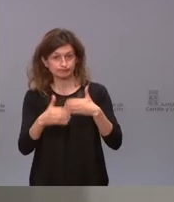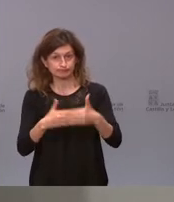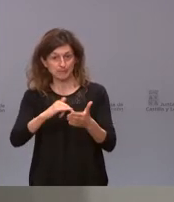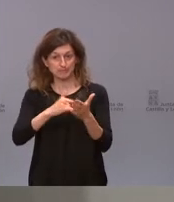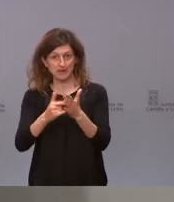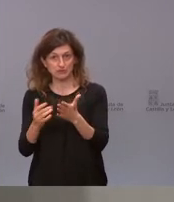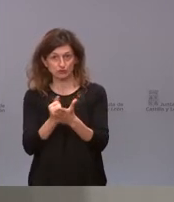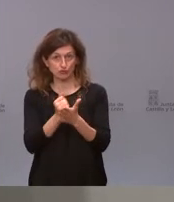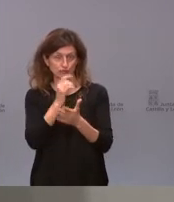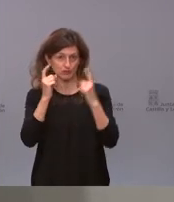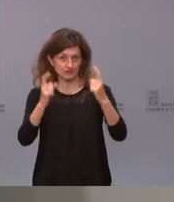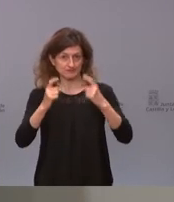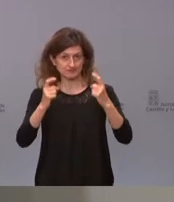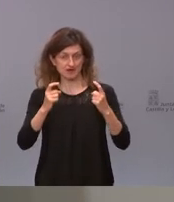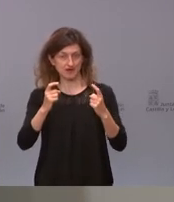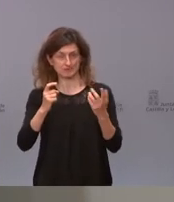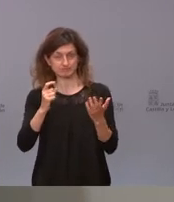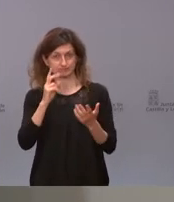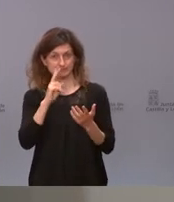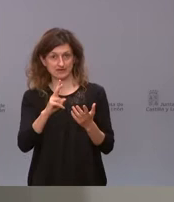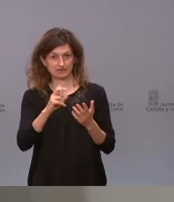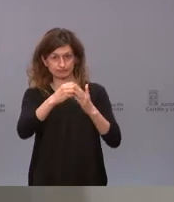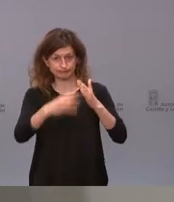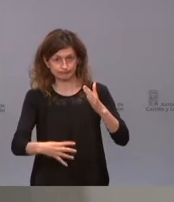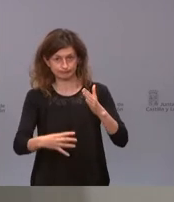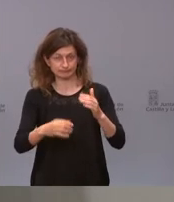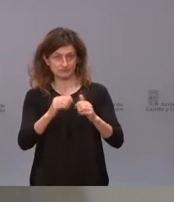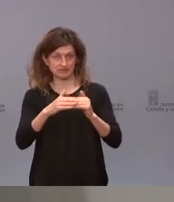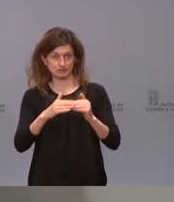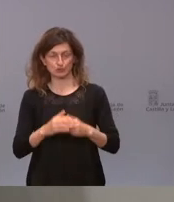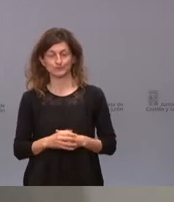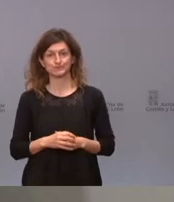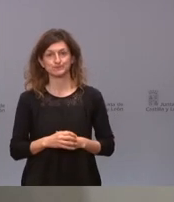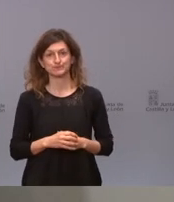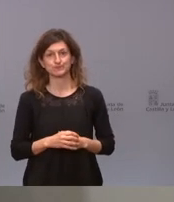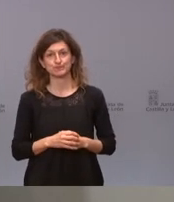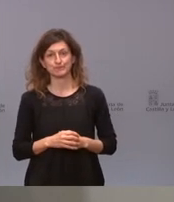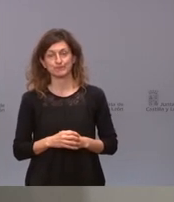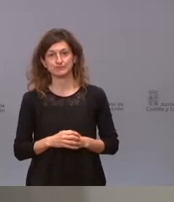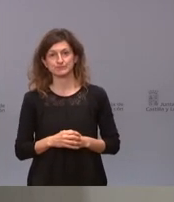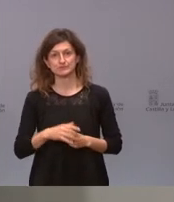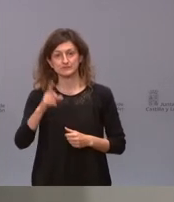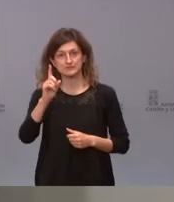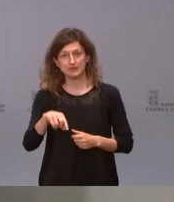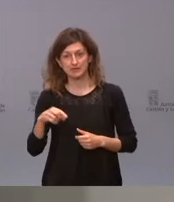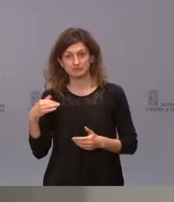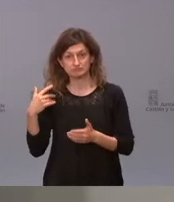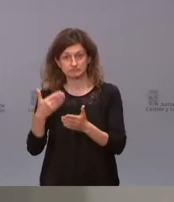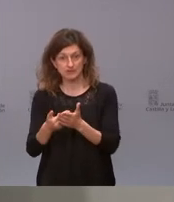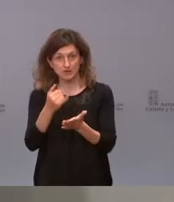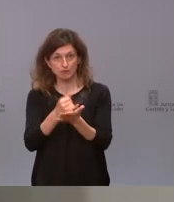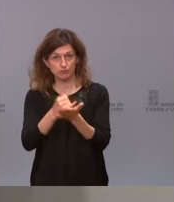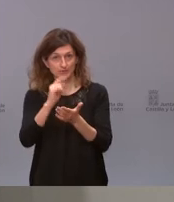para intentar minimizar lo más posible este este tema hemos incrementado en los últimos tiempos las pruebas diagnósticas